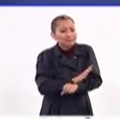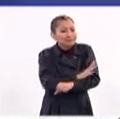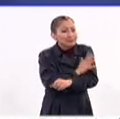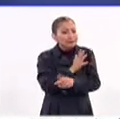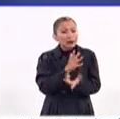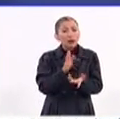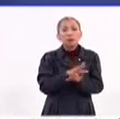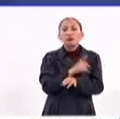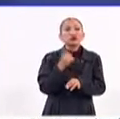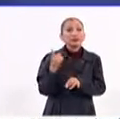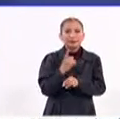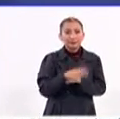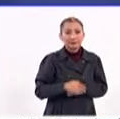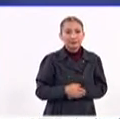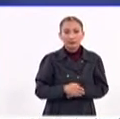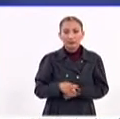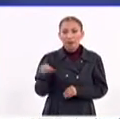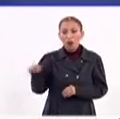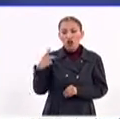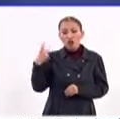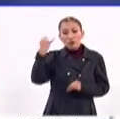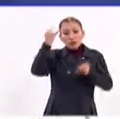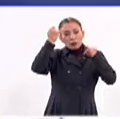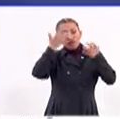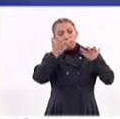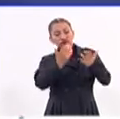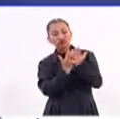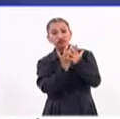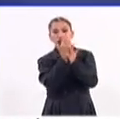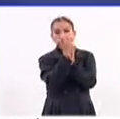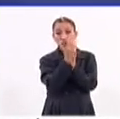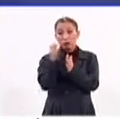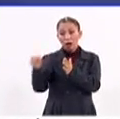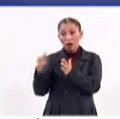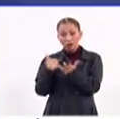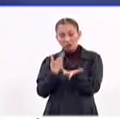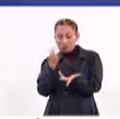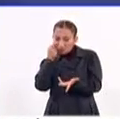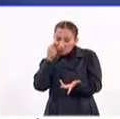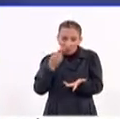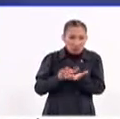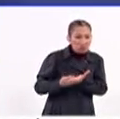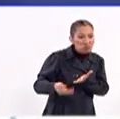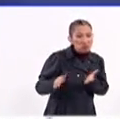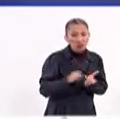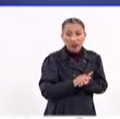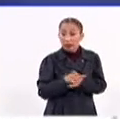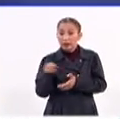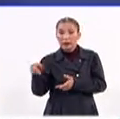emociona por el idealismo exacerbado, quijotesco,